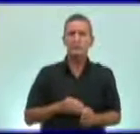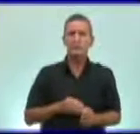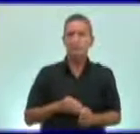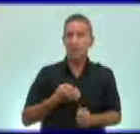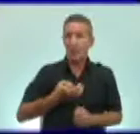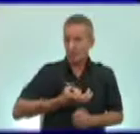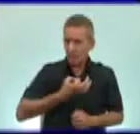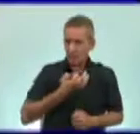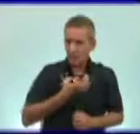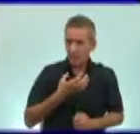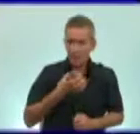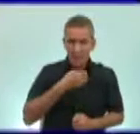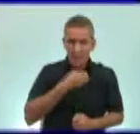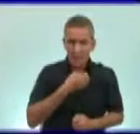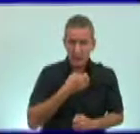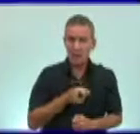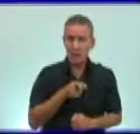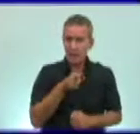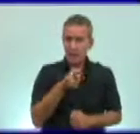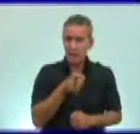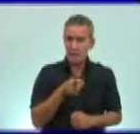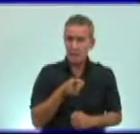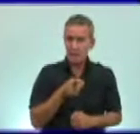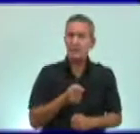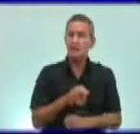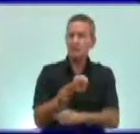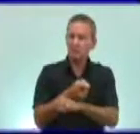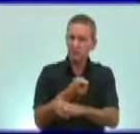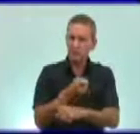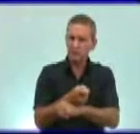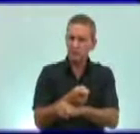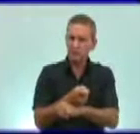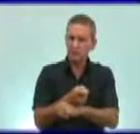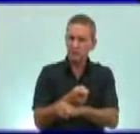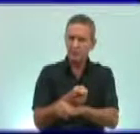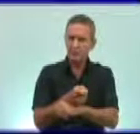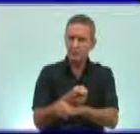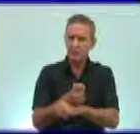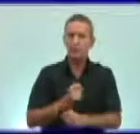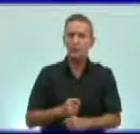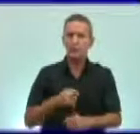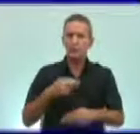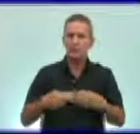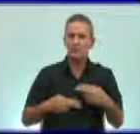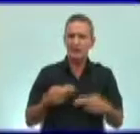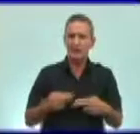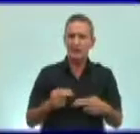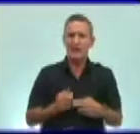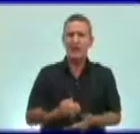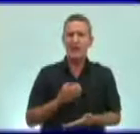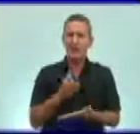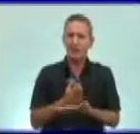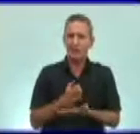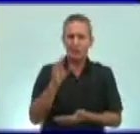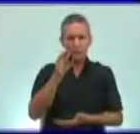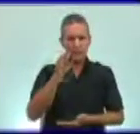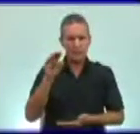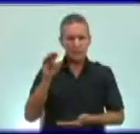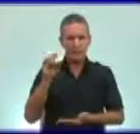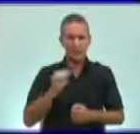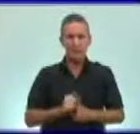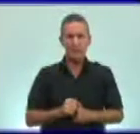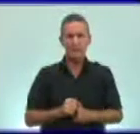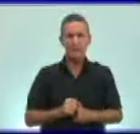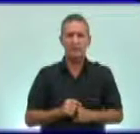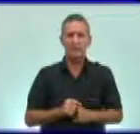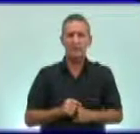y allí donde se enseñó, se erigirá una escuela. Esa es la reacción a la acción del